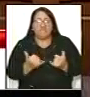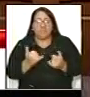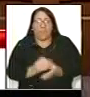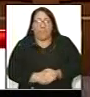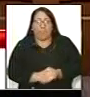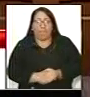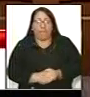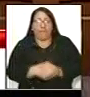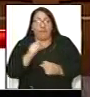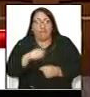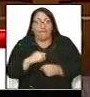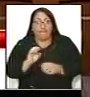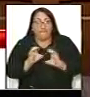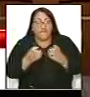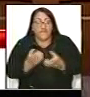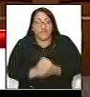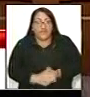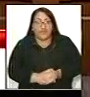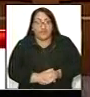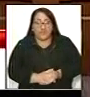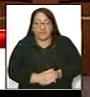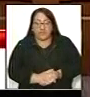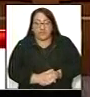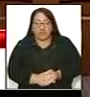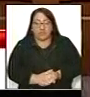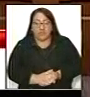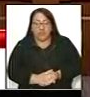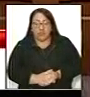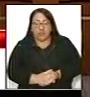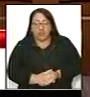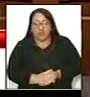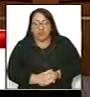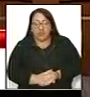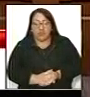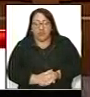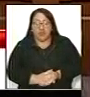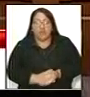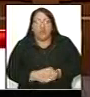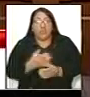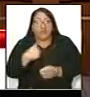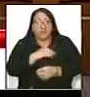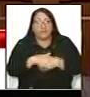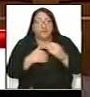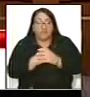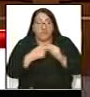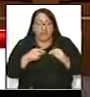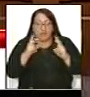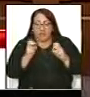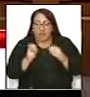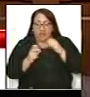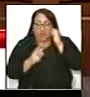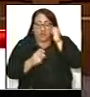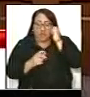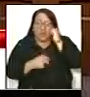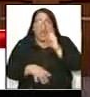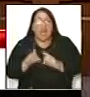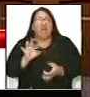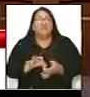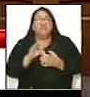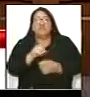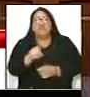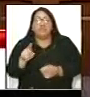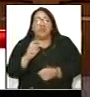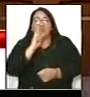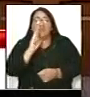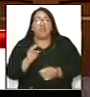acá en este Congreso de la República estemos todos por esta causa, a excepción de los